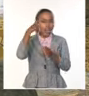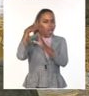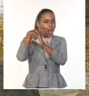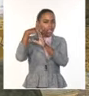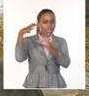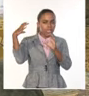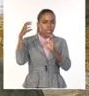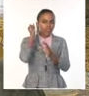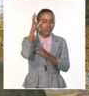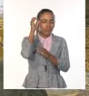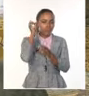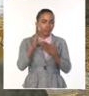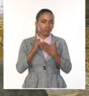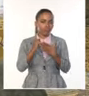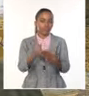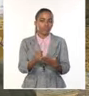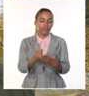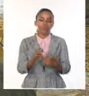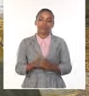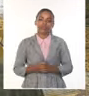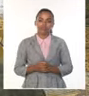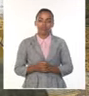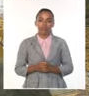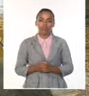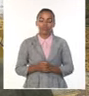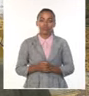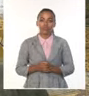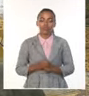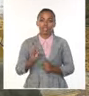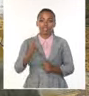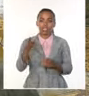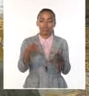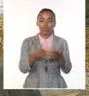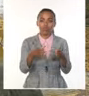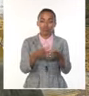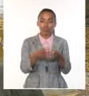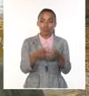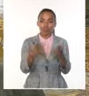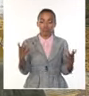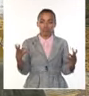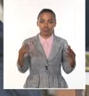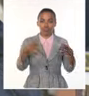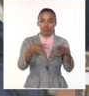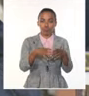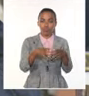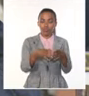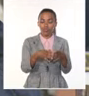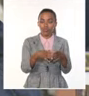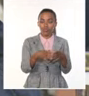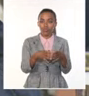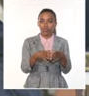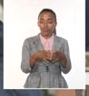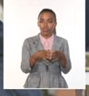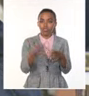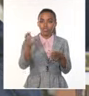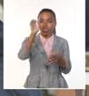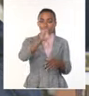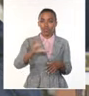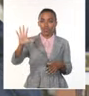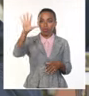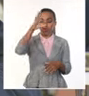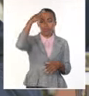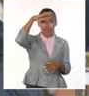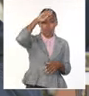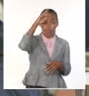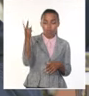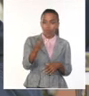innovación. La celebración de la tercera comisión conjunta entre Cuba y la Comisión Económica Euroasiática en La Habana en